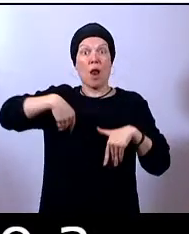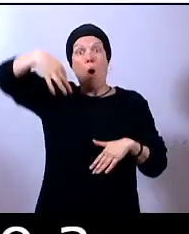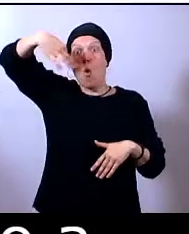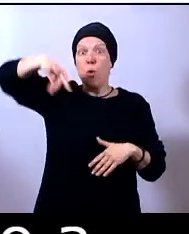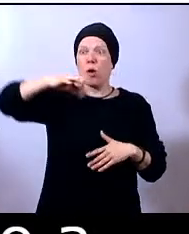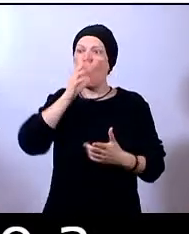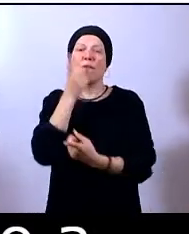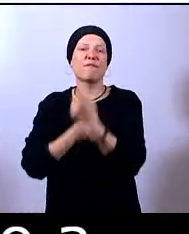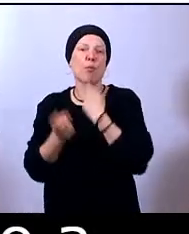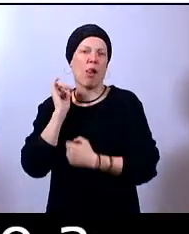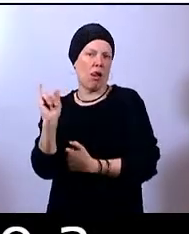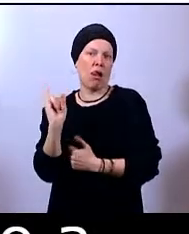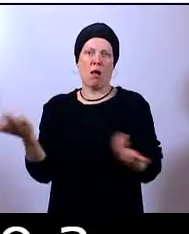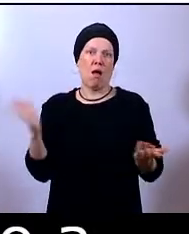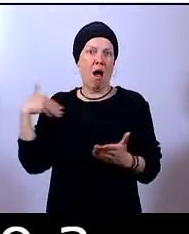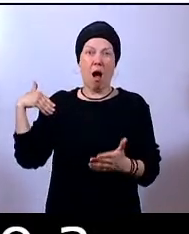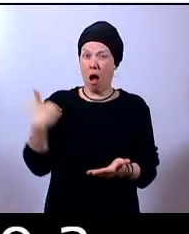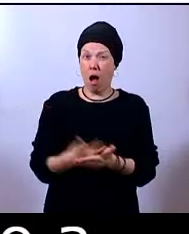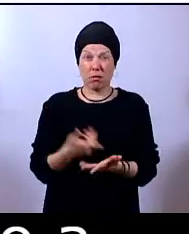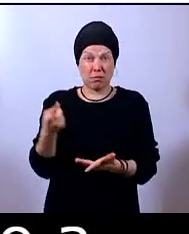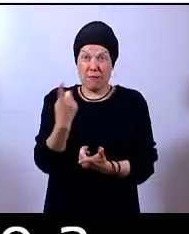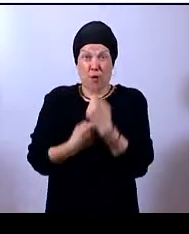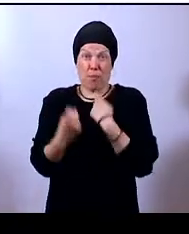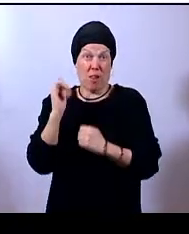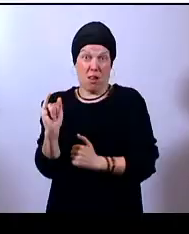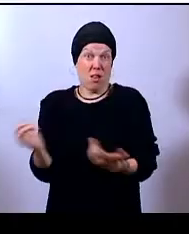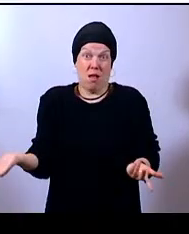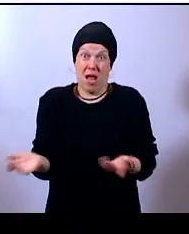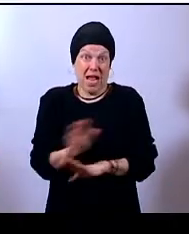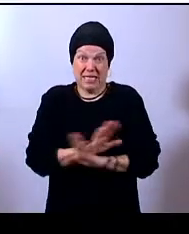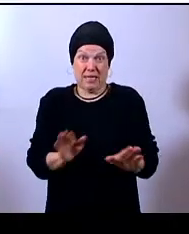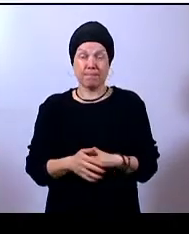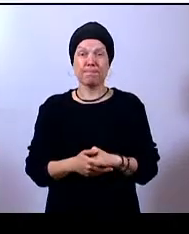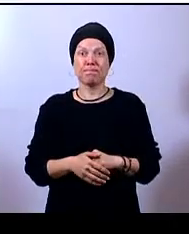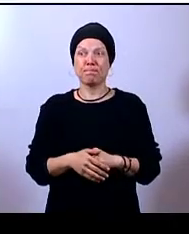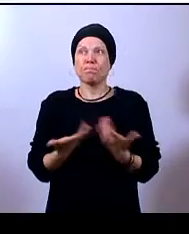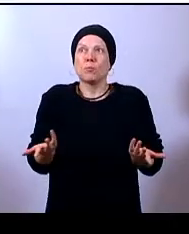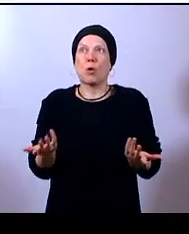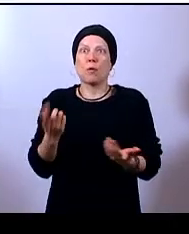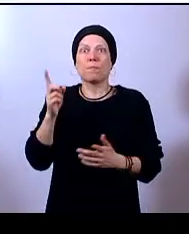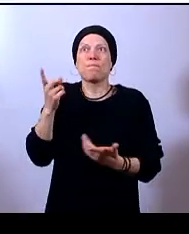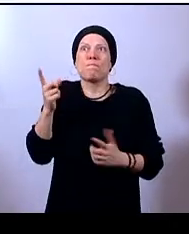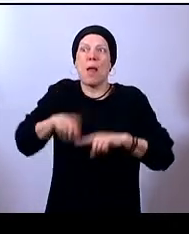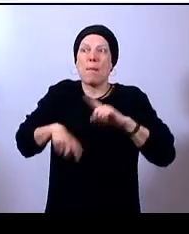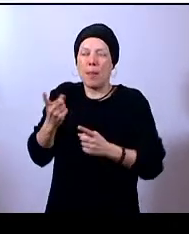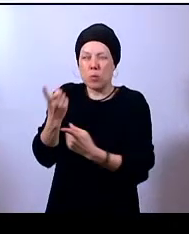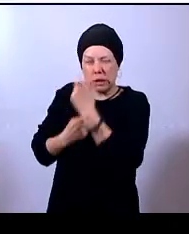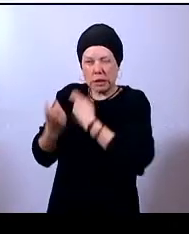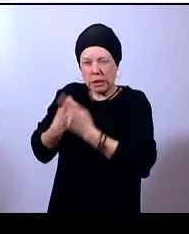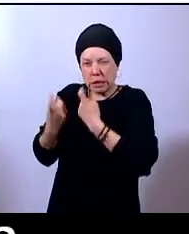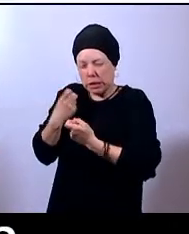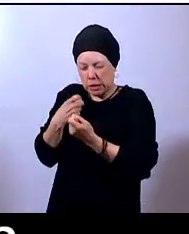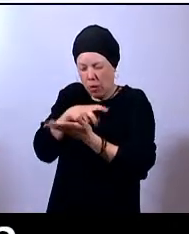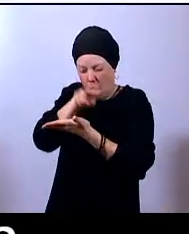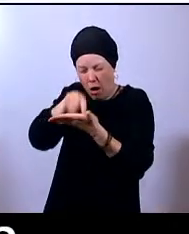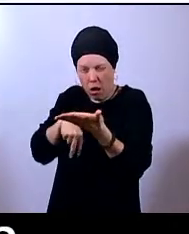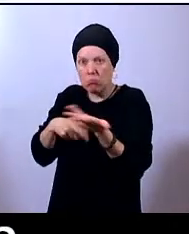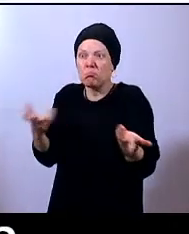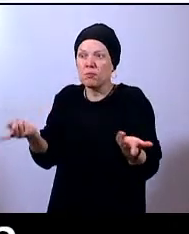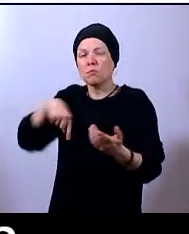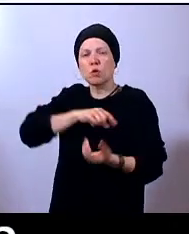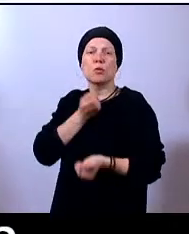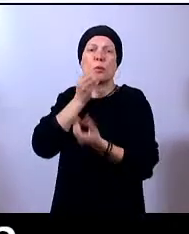la información hasta el momento de lo que ha ocurrido y sobre ella pues tomará la decisión. Nosotros le hemos informado